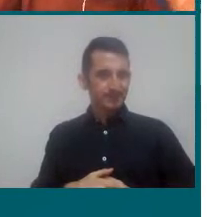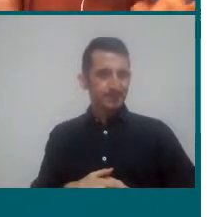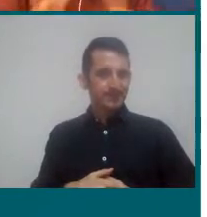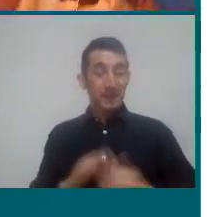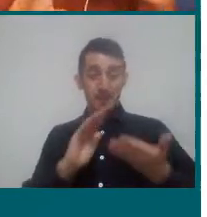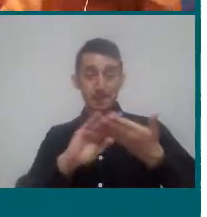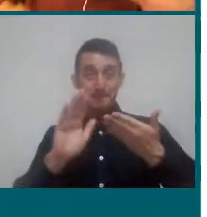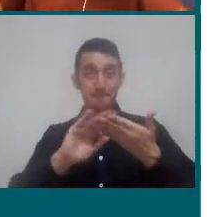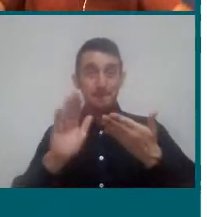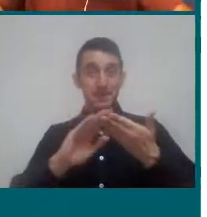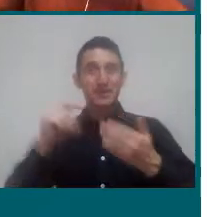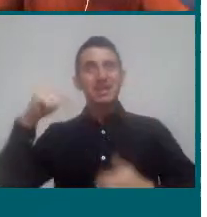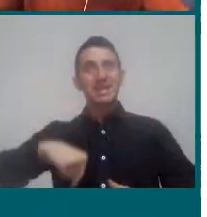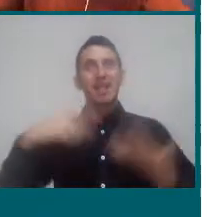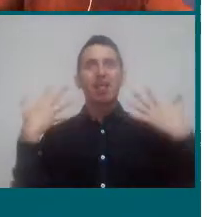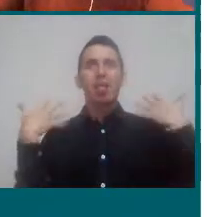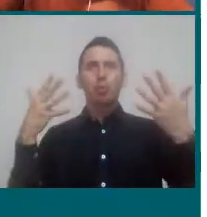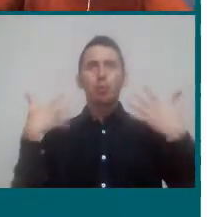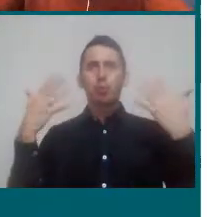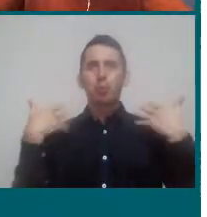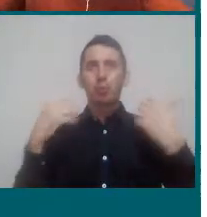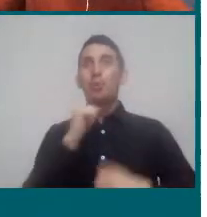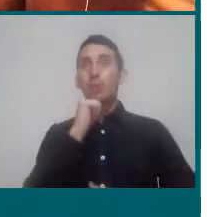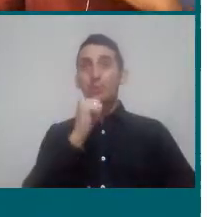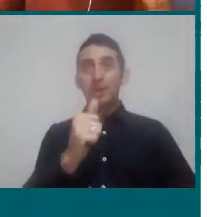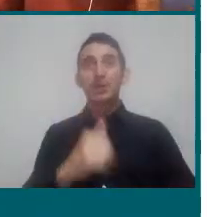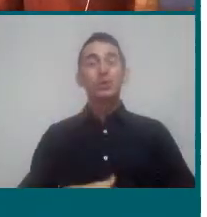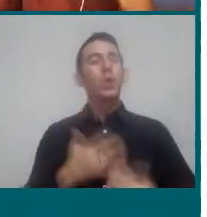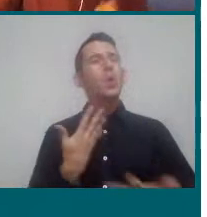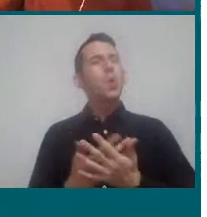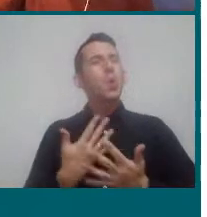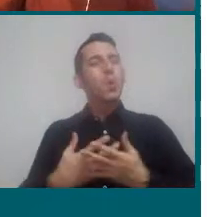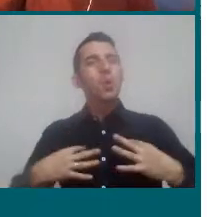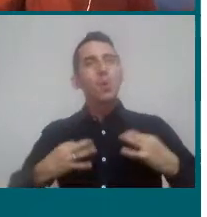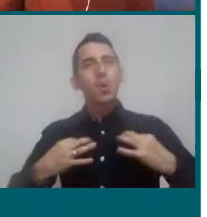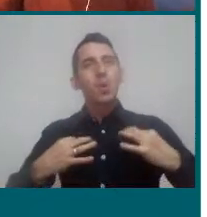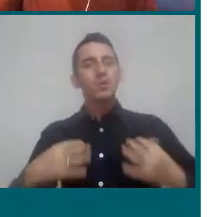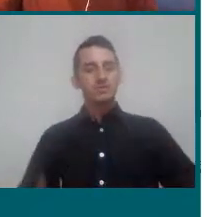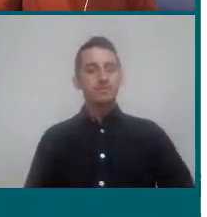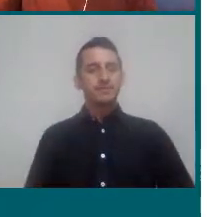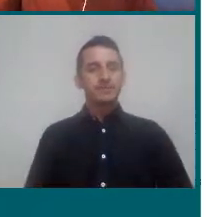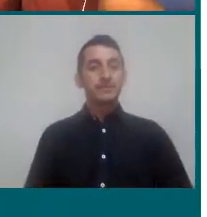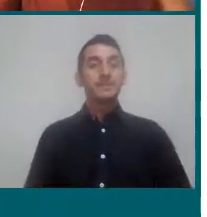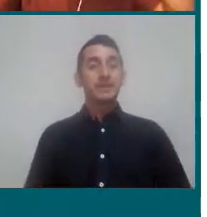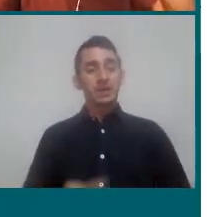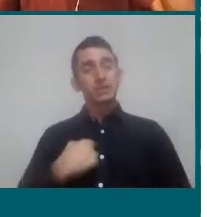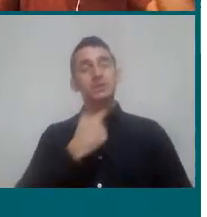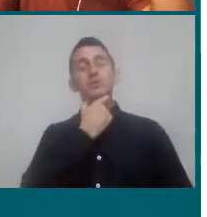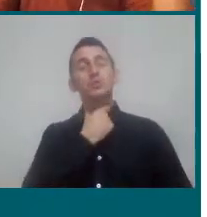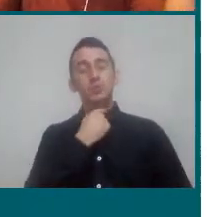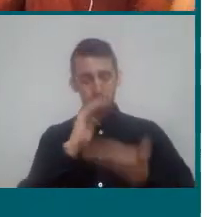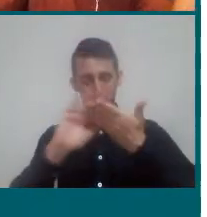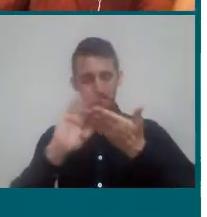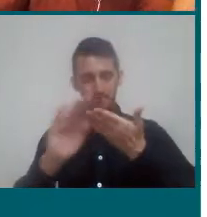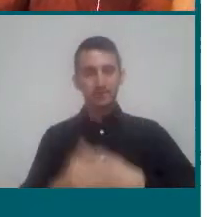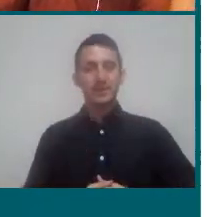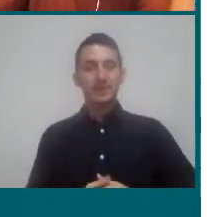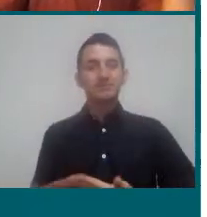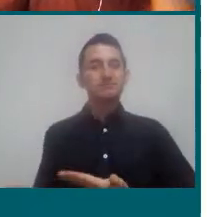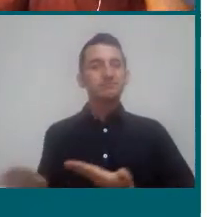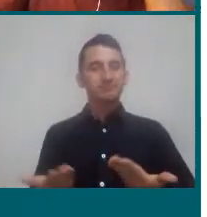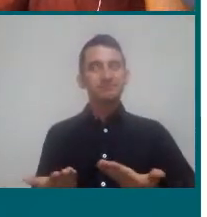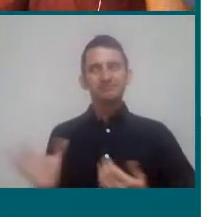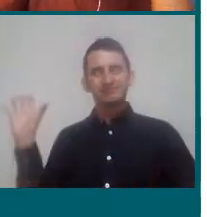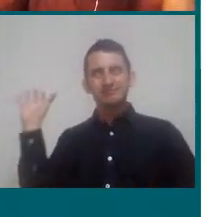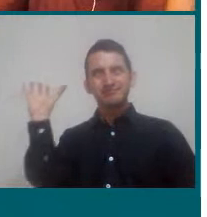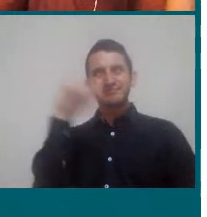Perdonad, pero estoy aquí en la zona del Levante, que hay mucha humedad y mucho calor, y tenía mucha sed, ¿vale? ¿Qué nos permite